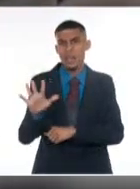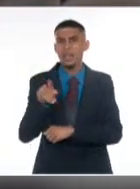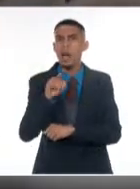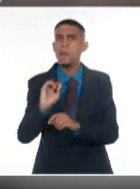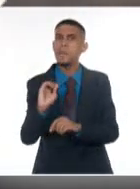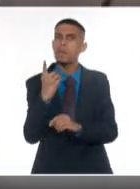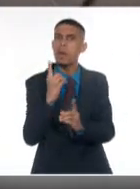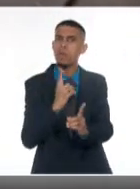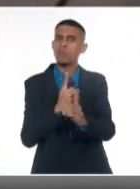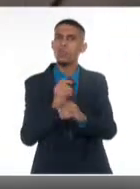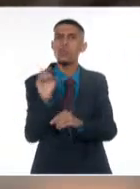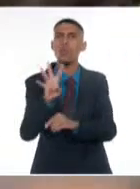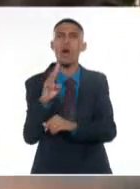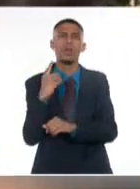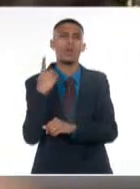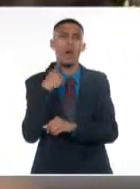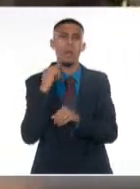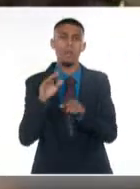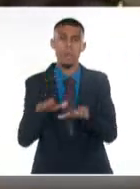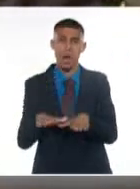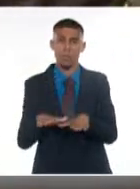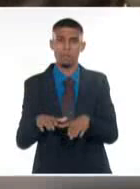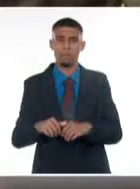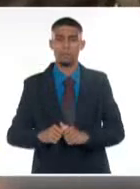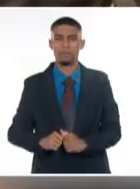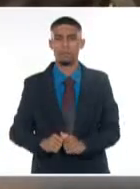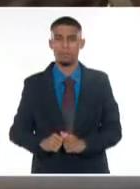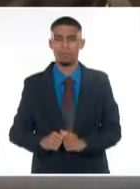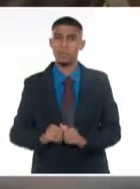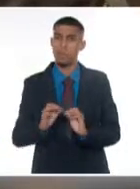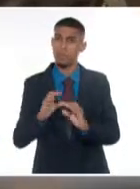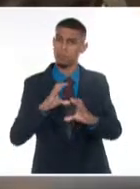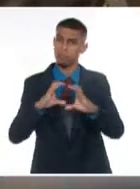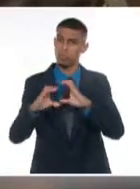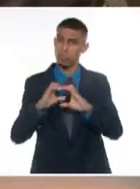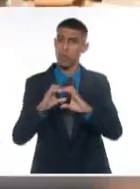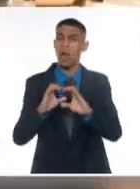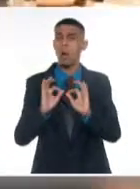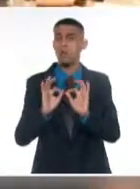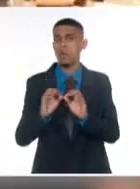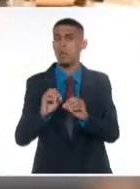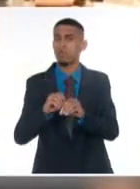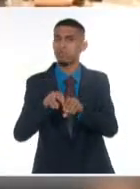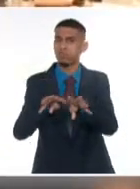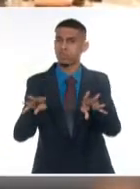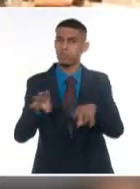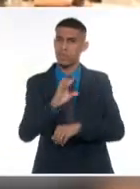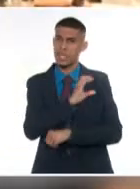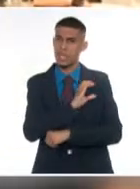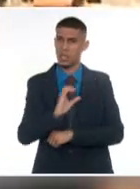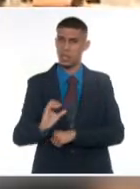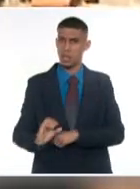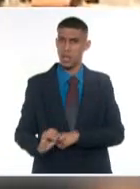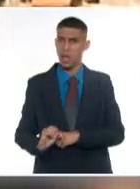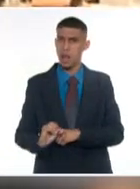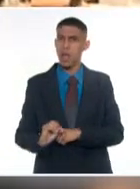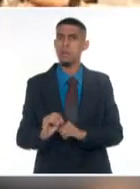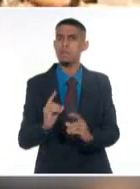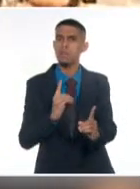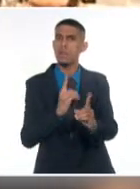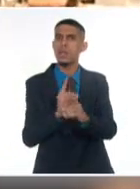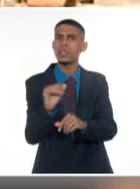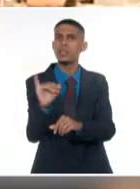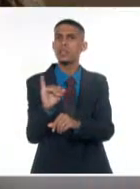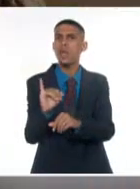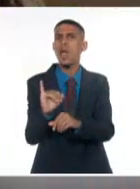de 4 años en las reuniones tripartitas. Según un comunicado de la Cancillería nipona, los cancilleres concertaron 6 áreas de